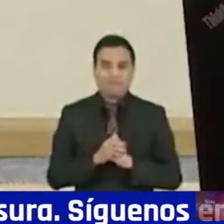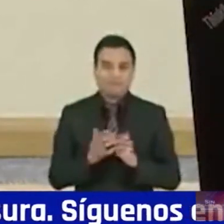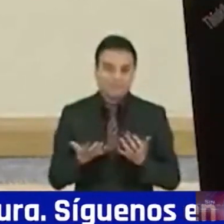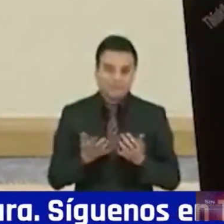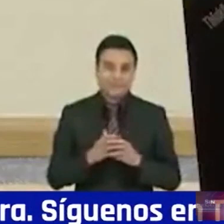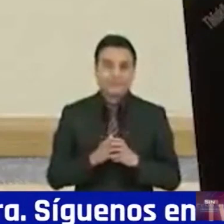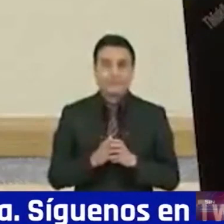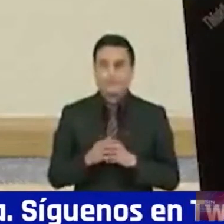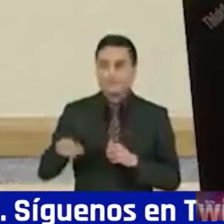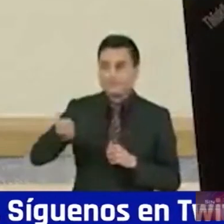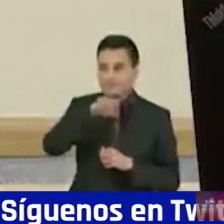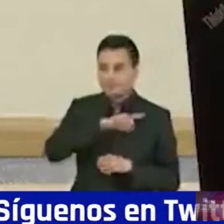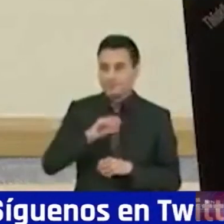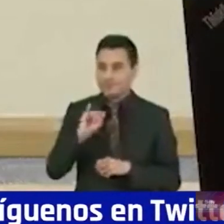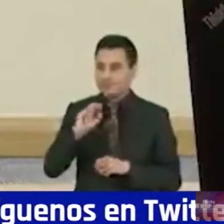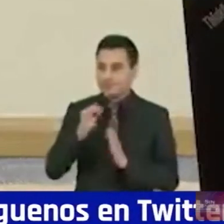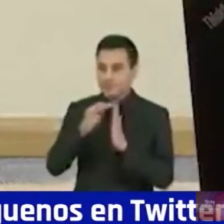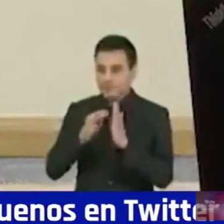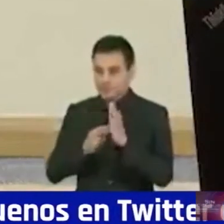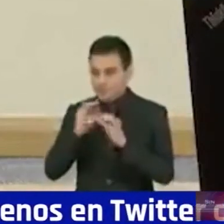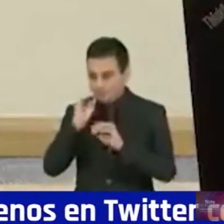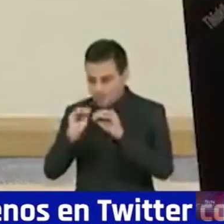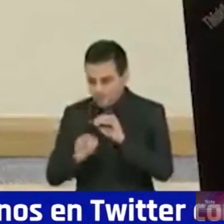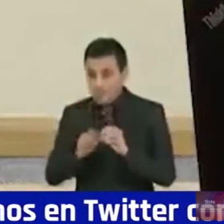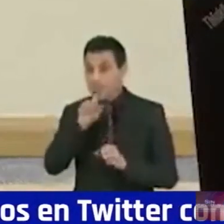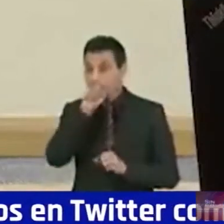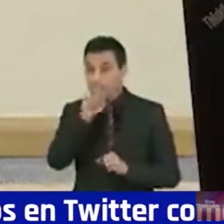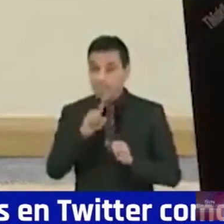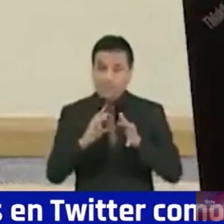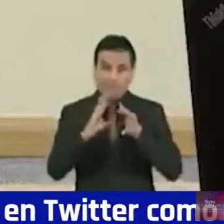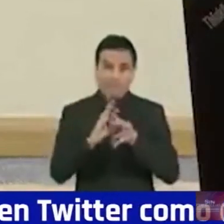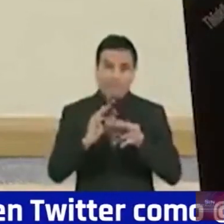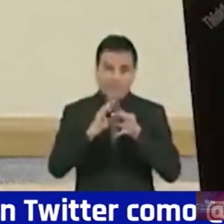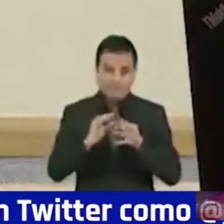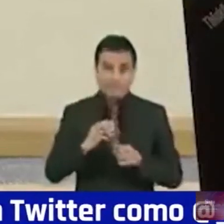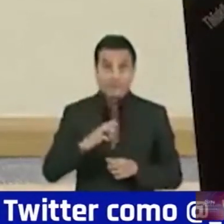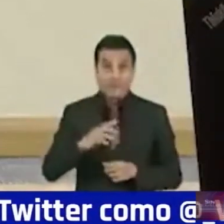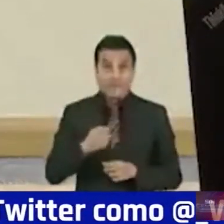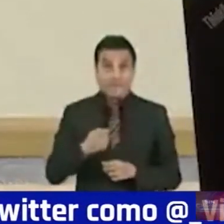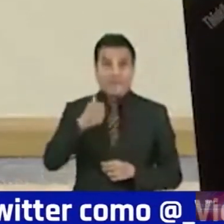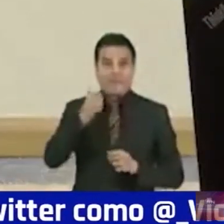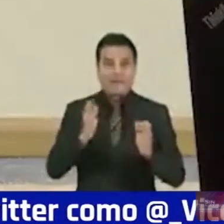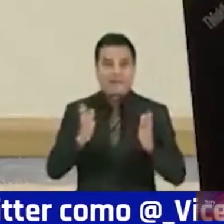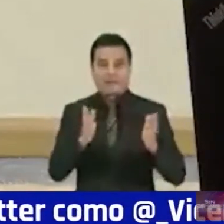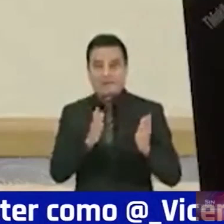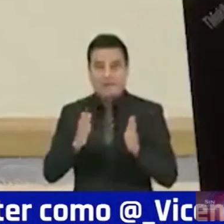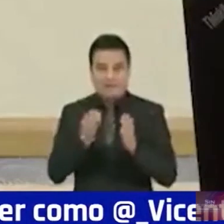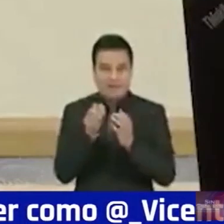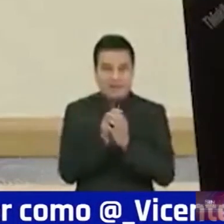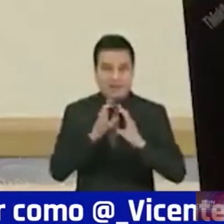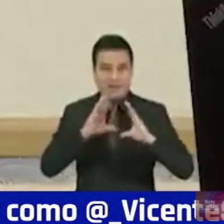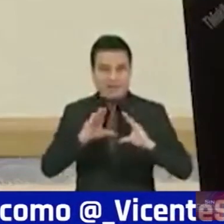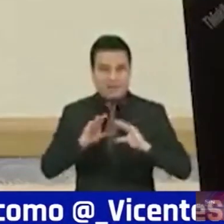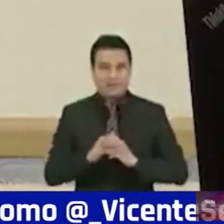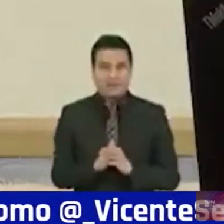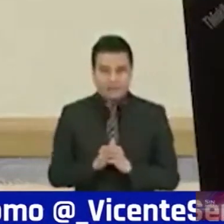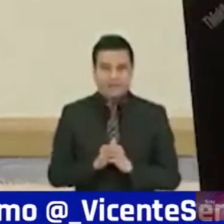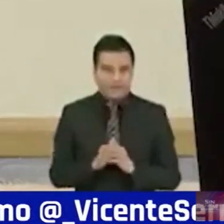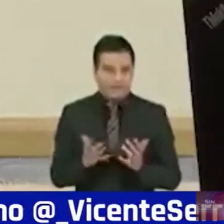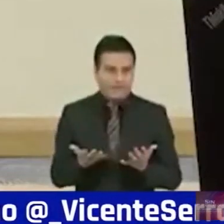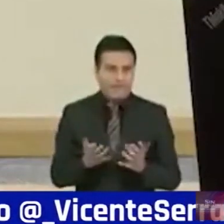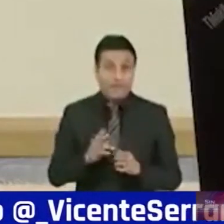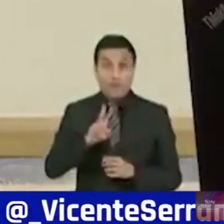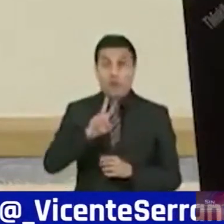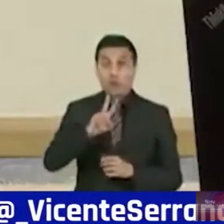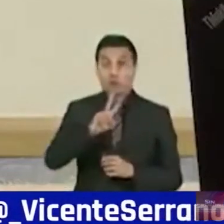esfuerzo normativo a cargo del Instituto. Habla de la exitosa primera etapa de capacitación que contó con el respaldo